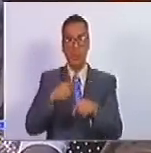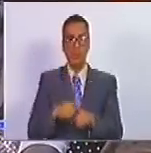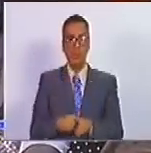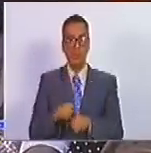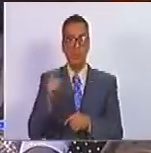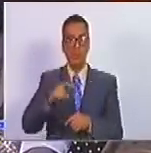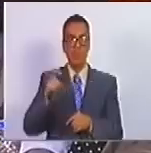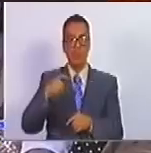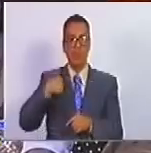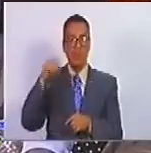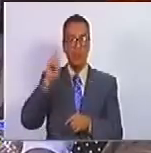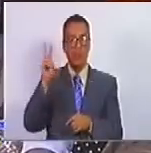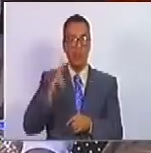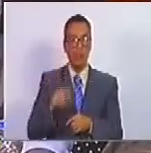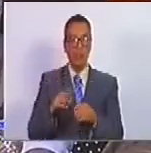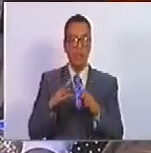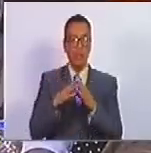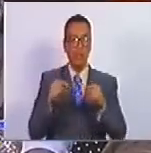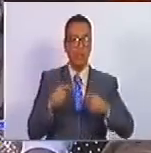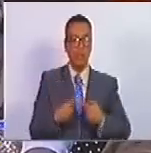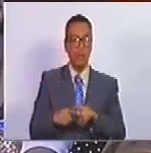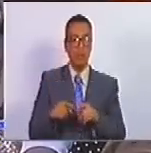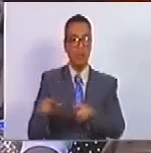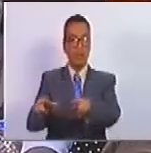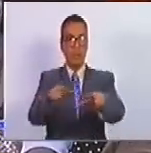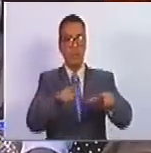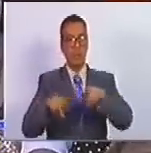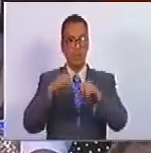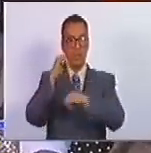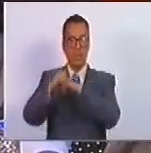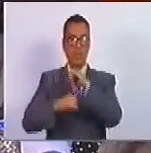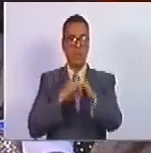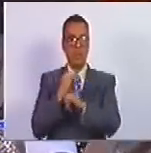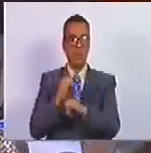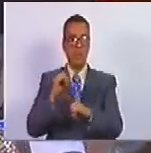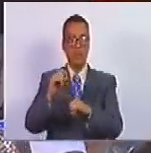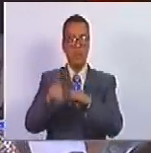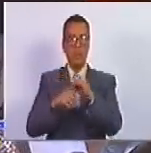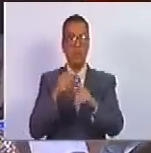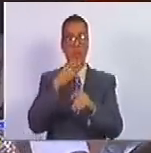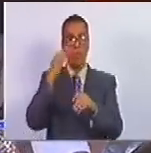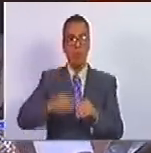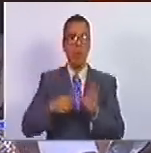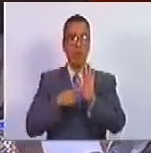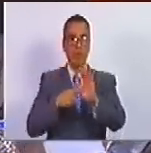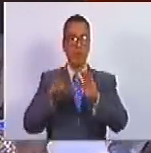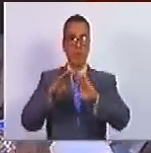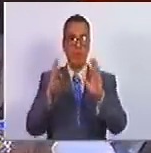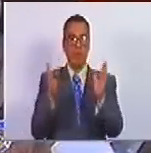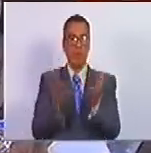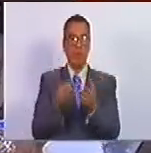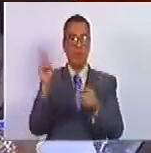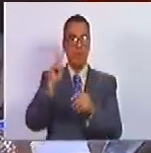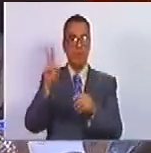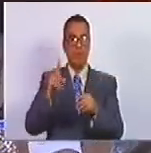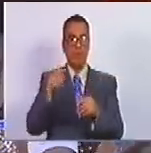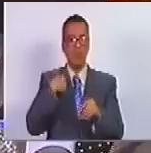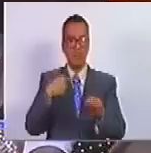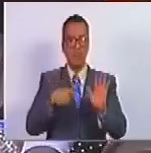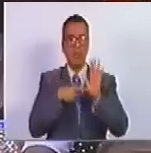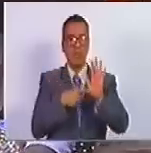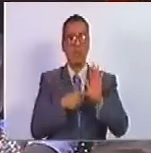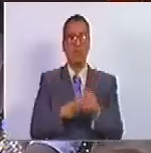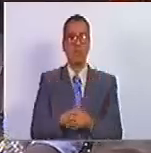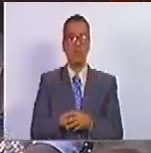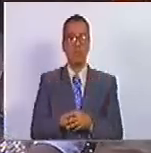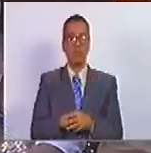es necesario que Venezuela esté en todos estos escenarios internacionales. Venezuela puede llevar su verdad frente al mundo y Venezuela puede presentar